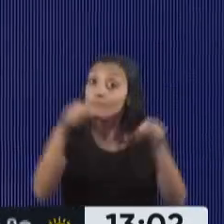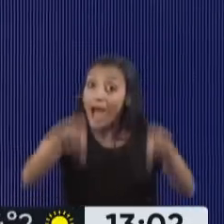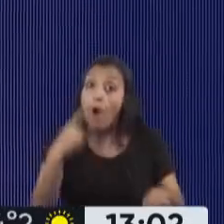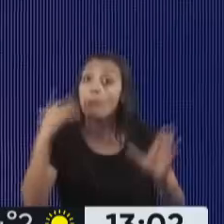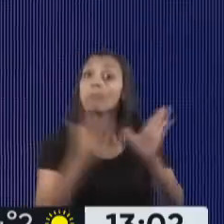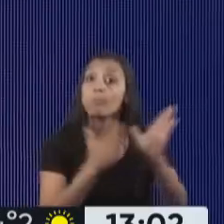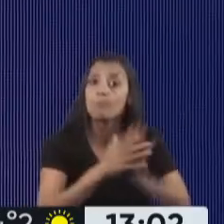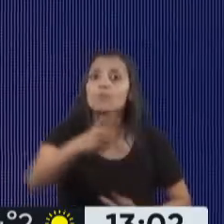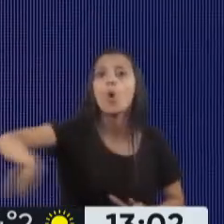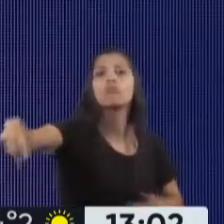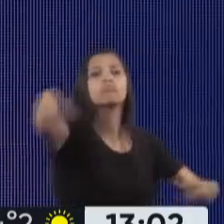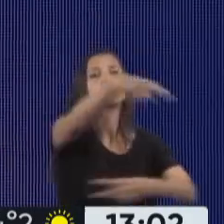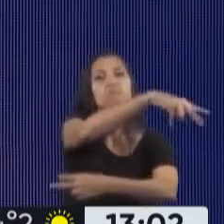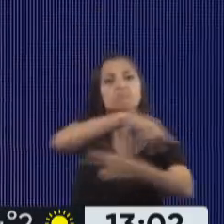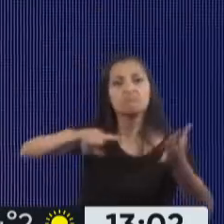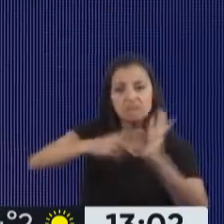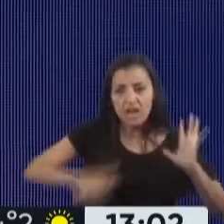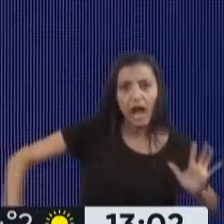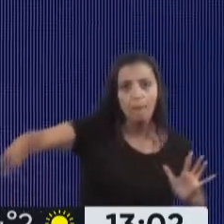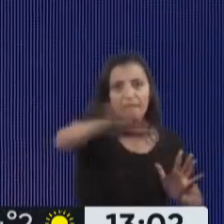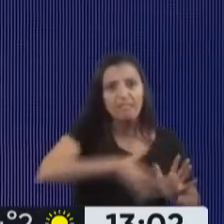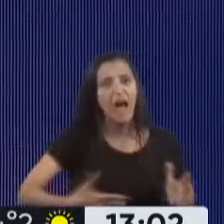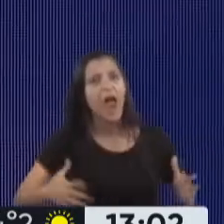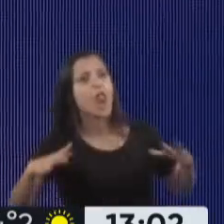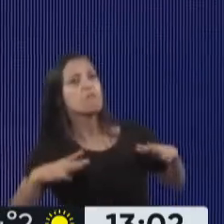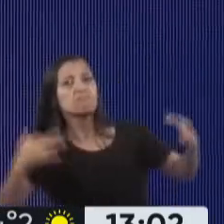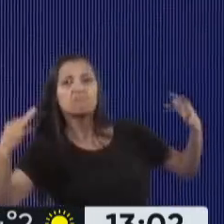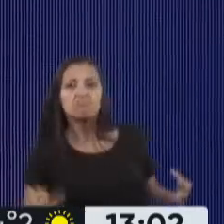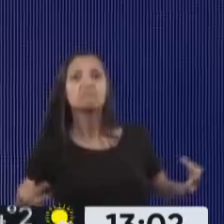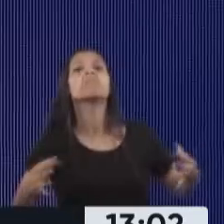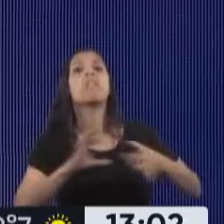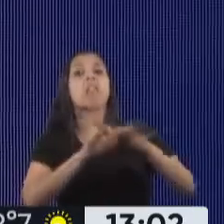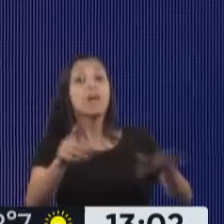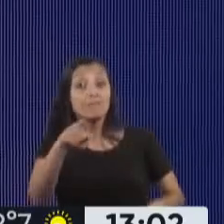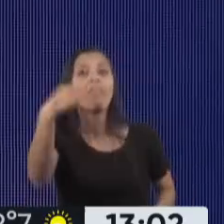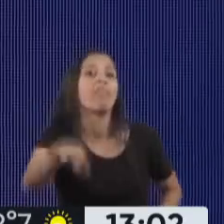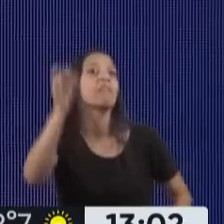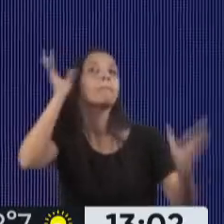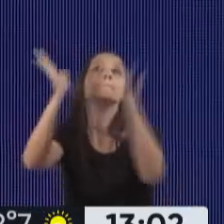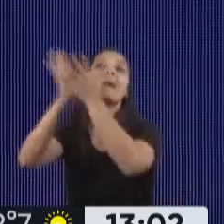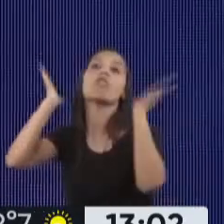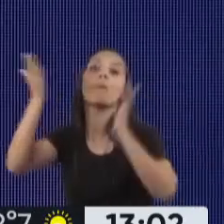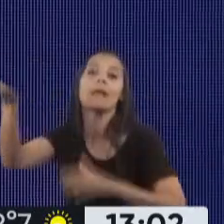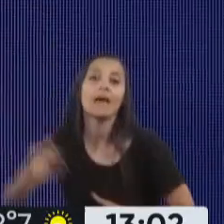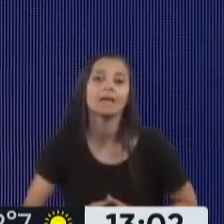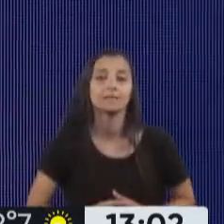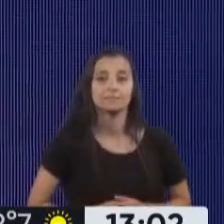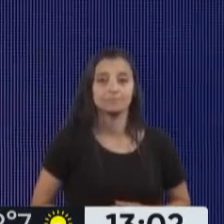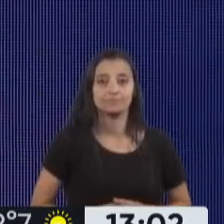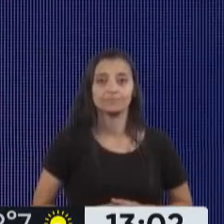pueden transitar cómodamente, digan, perdón, Milei.